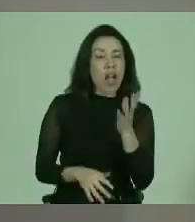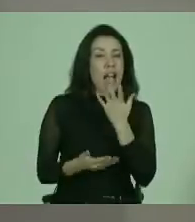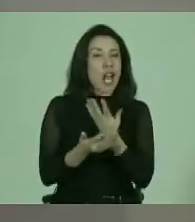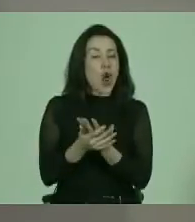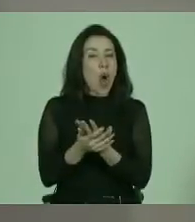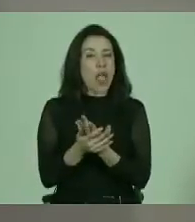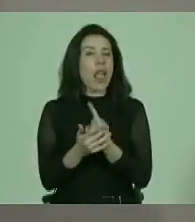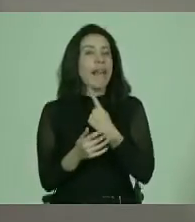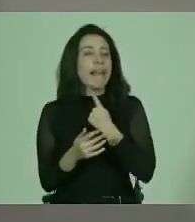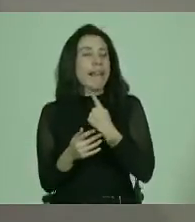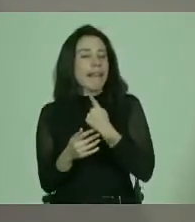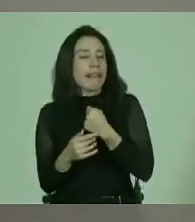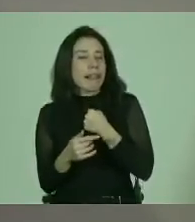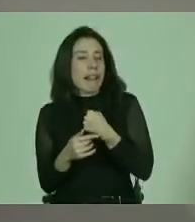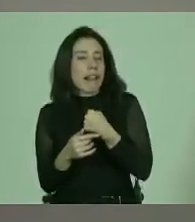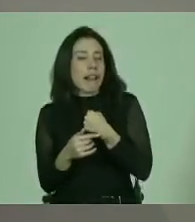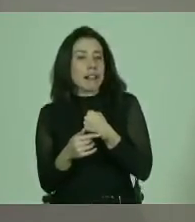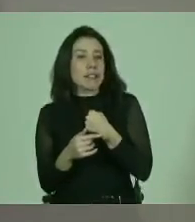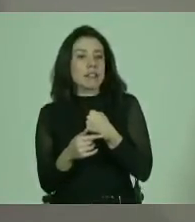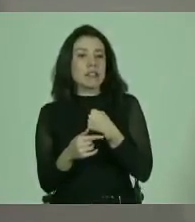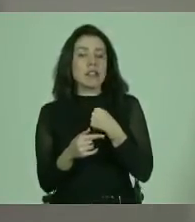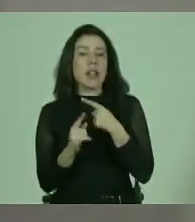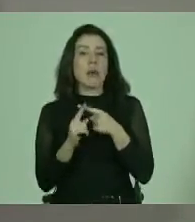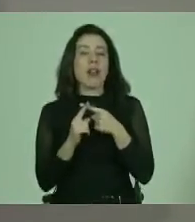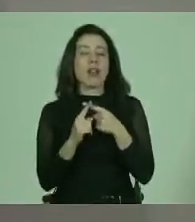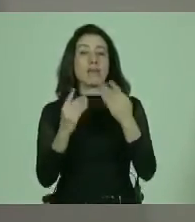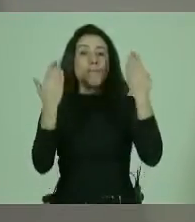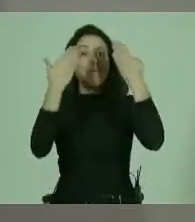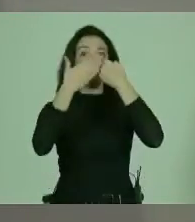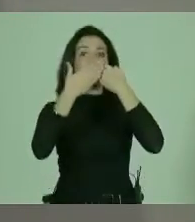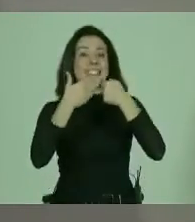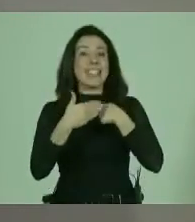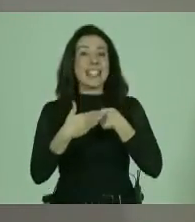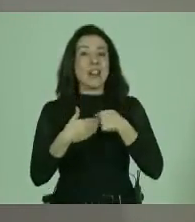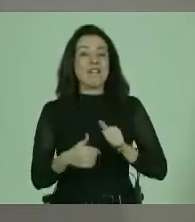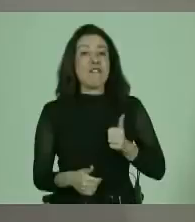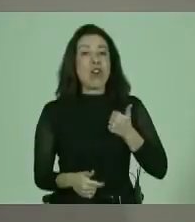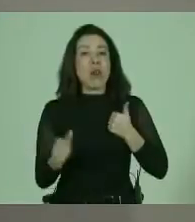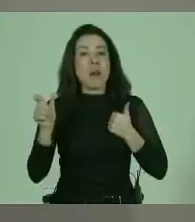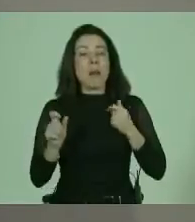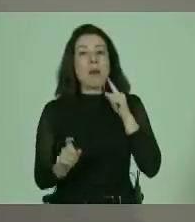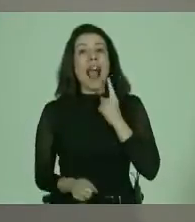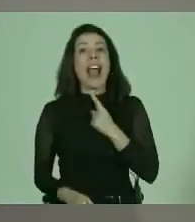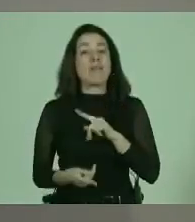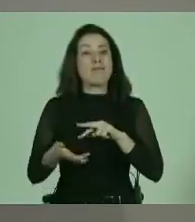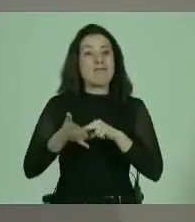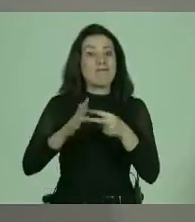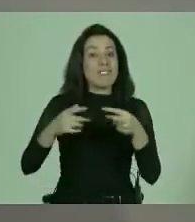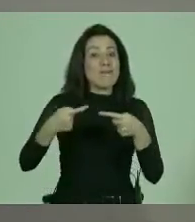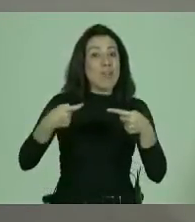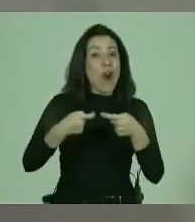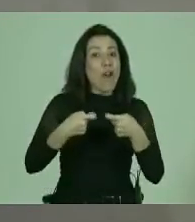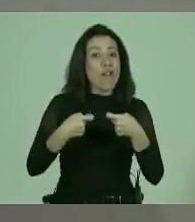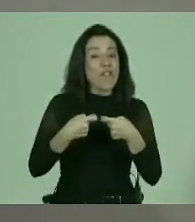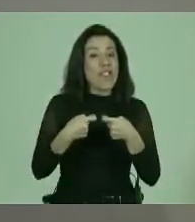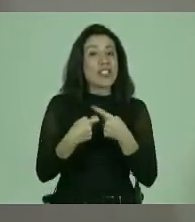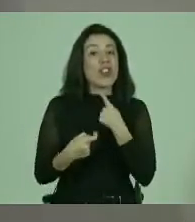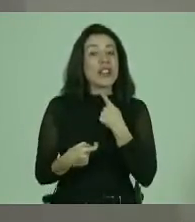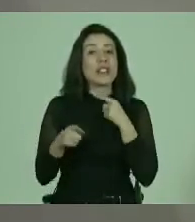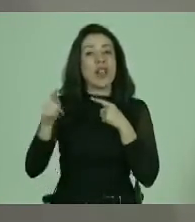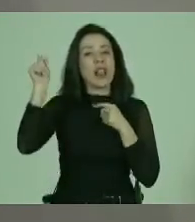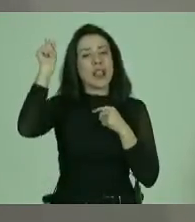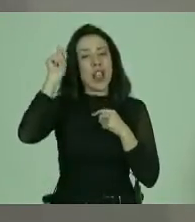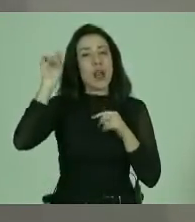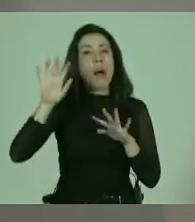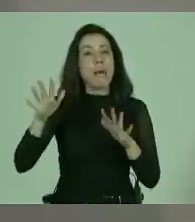no existan intereses que digamos se siguen en la voluntad de la persona porque haya conflictos intereses etc eso desde la teoría